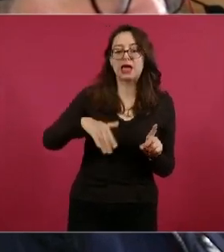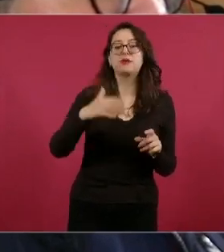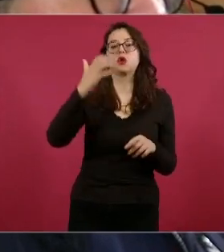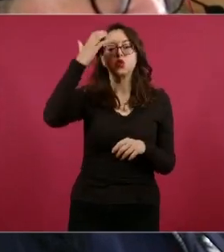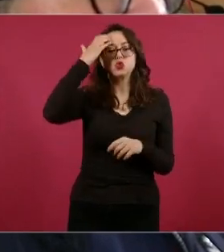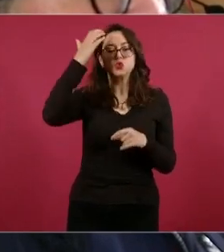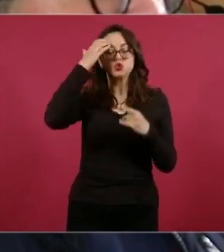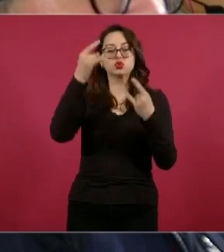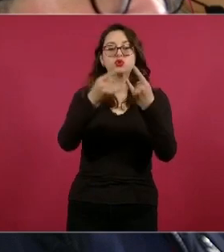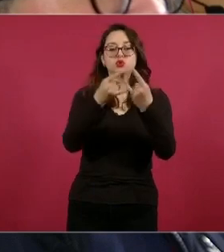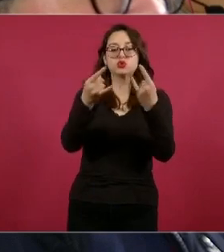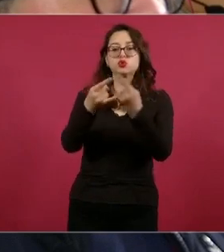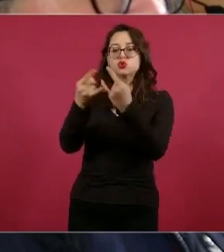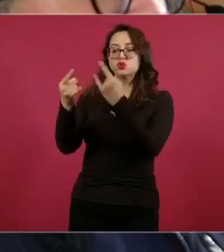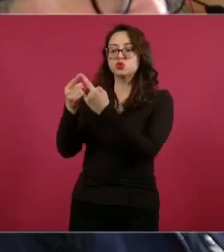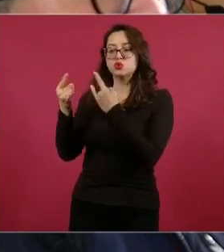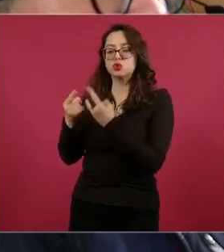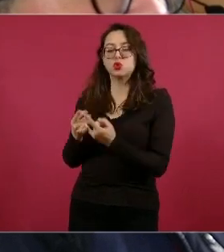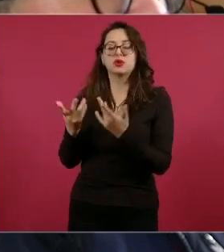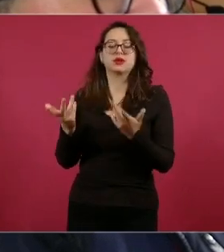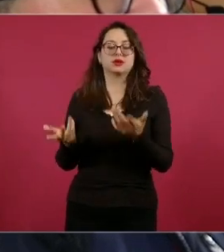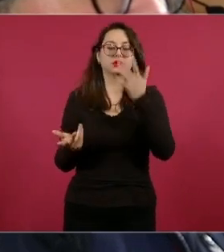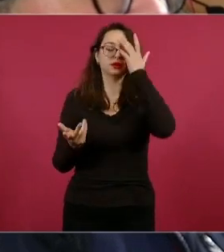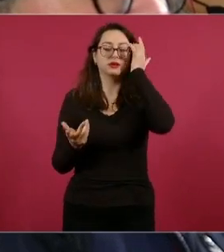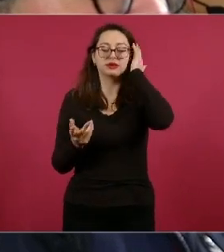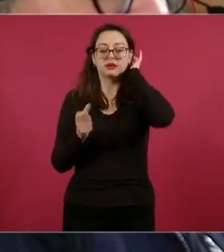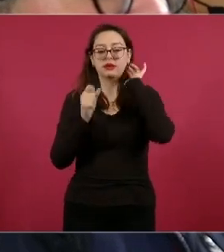bien, el propio Santiago Vasconcelos lo señalaba,